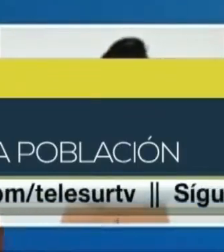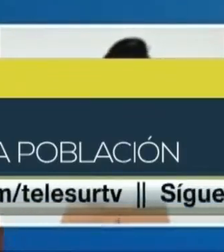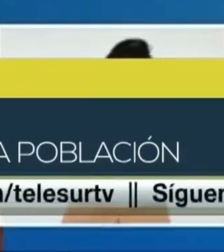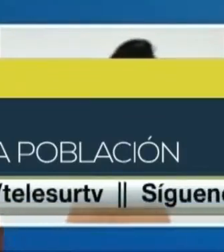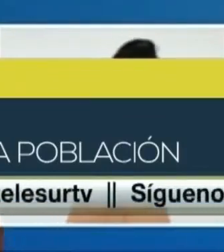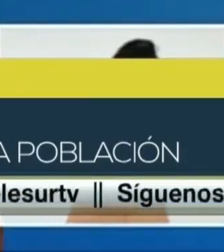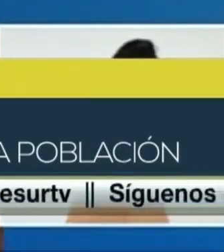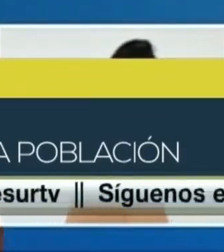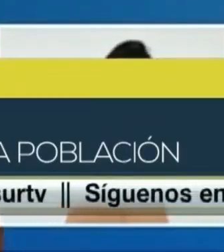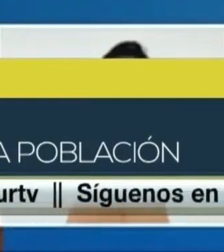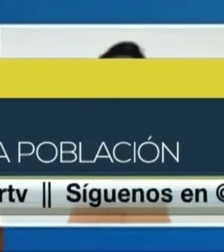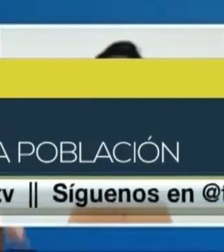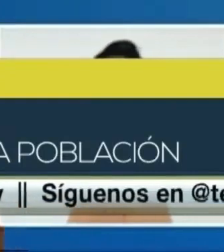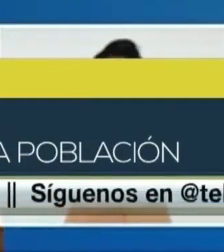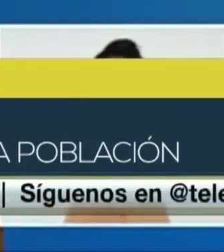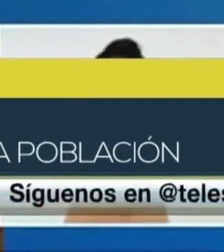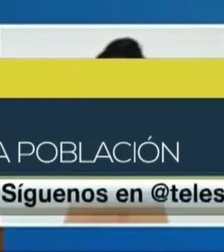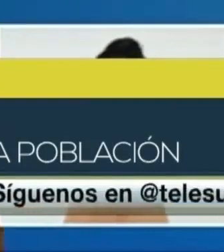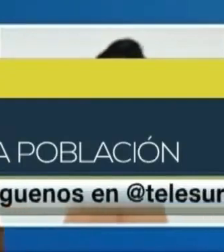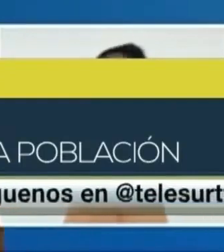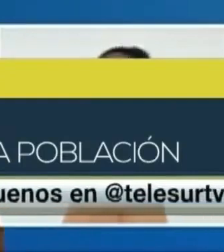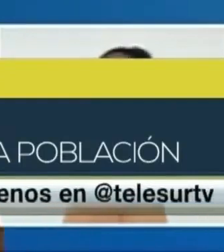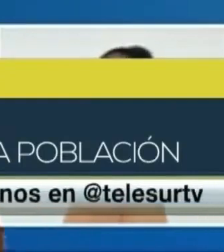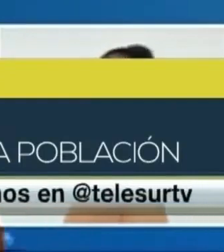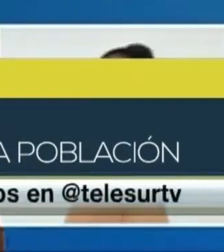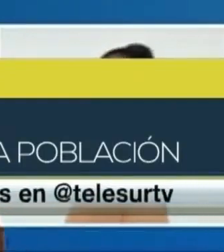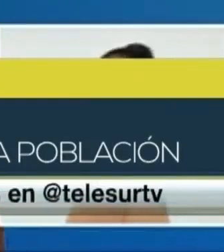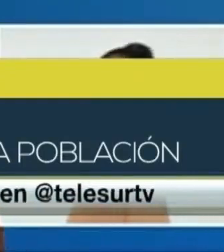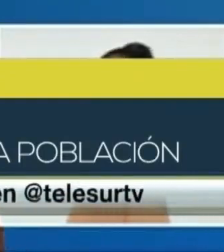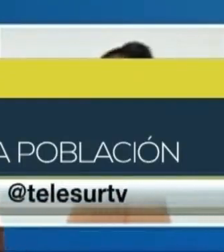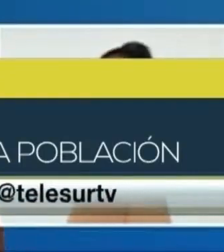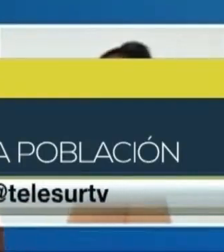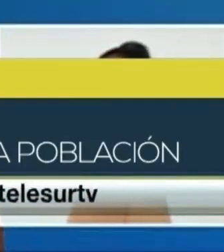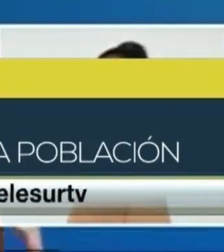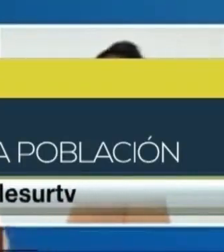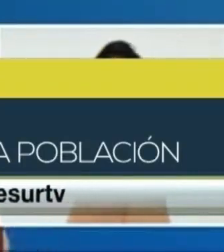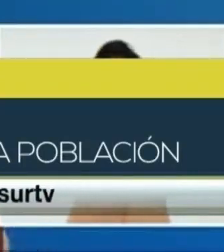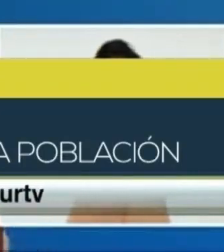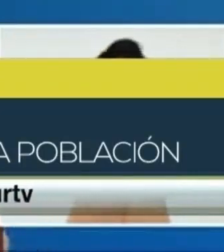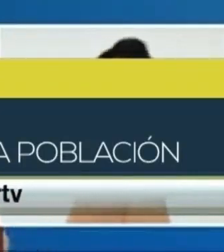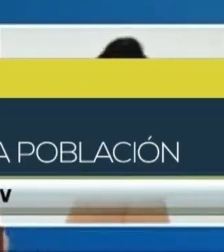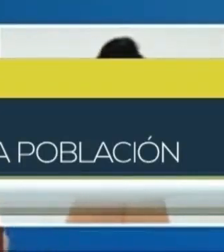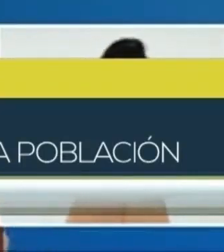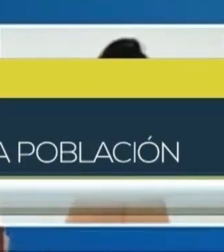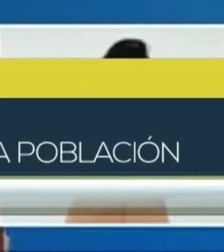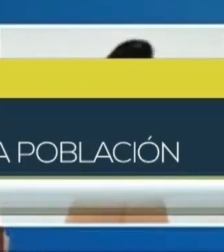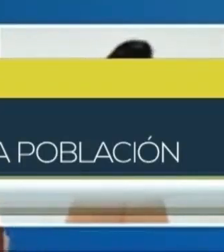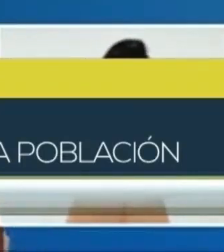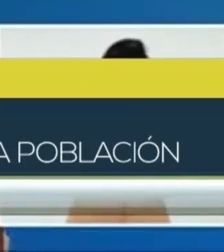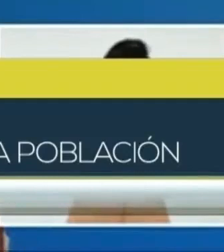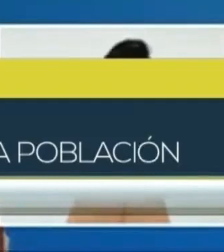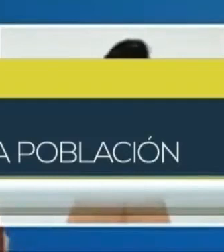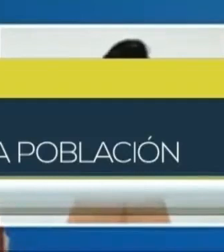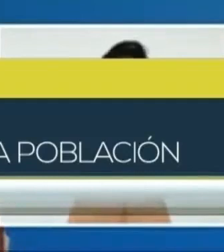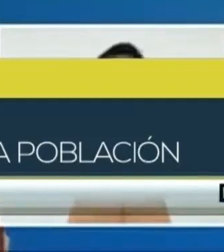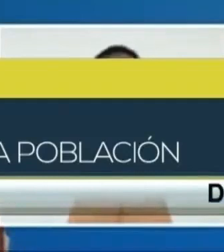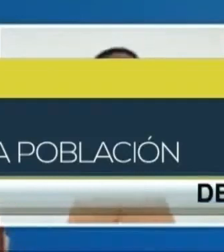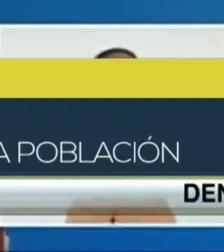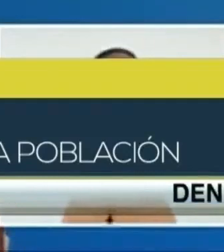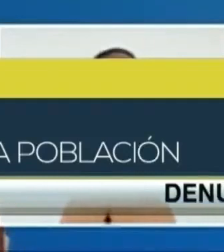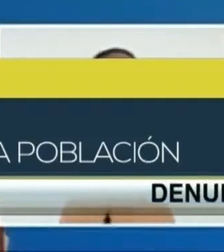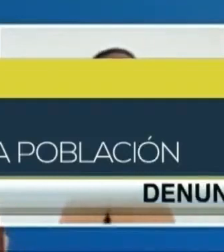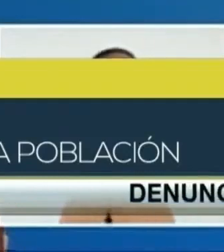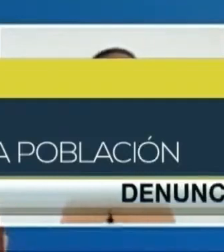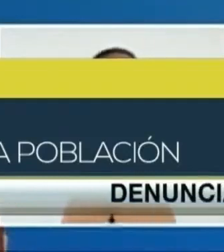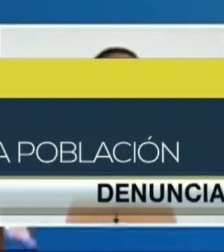en tercer lugar, porque el mecanismo ha fallado estrepitosamente en suministrar las vacunas que fueron